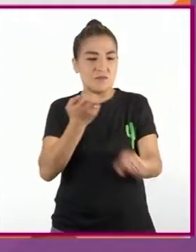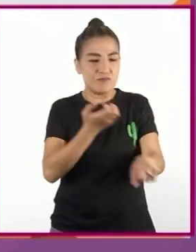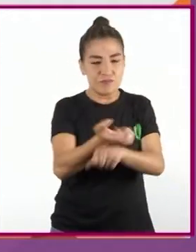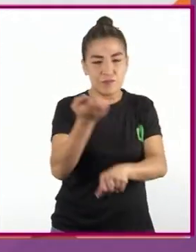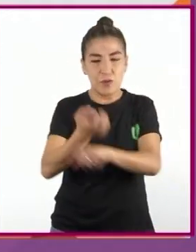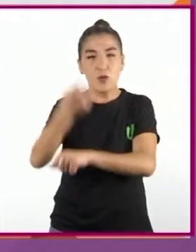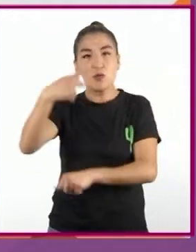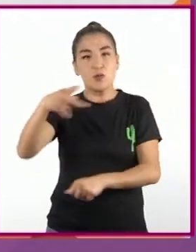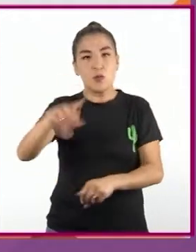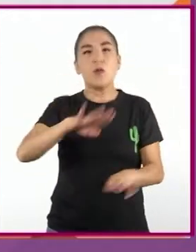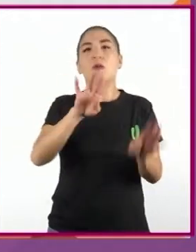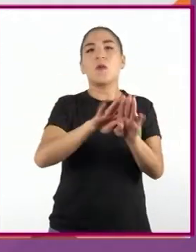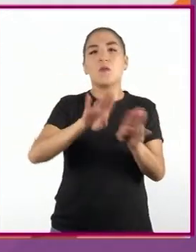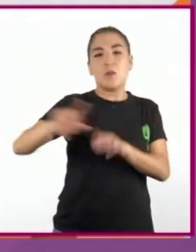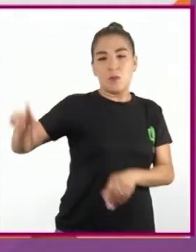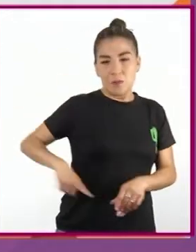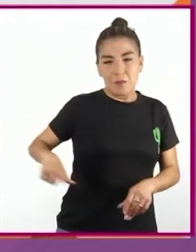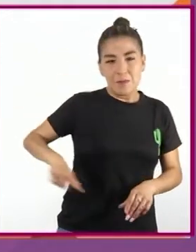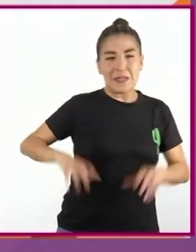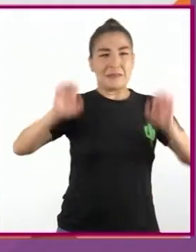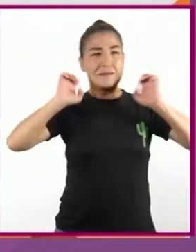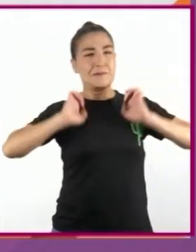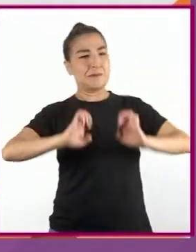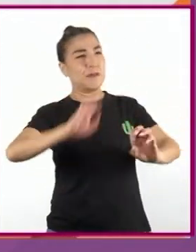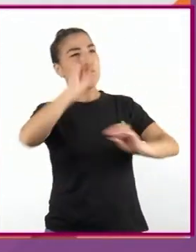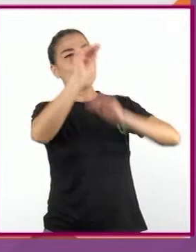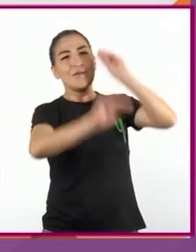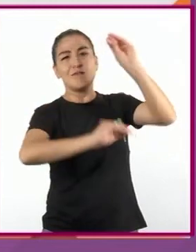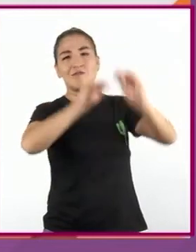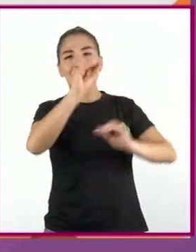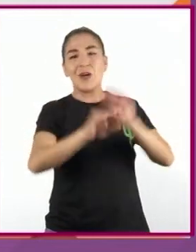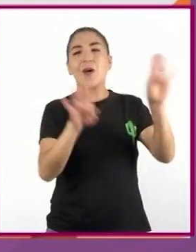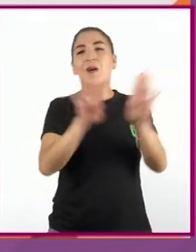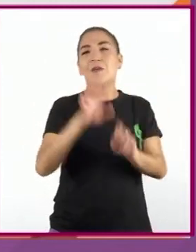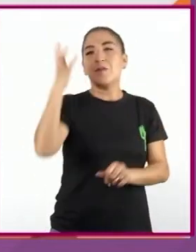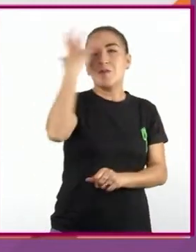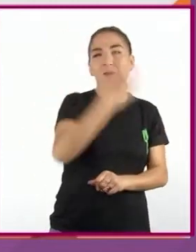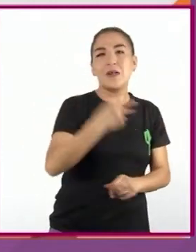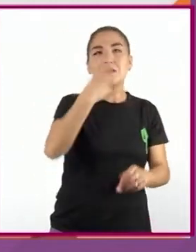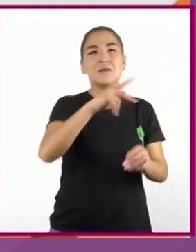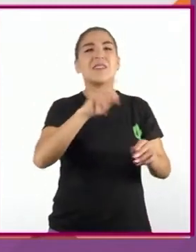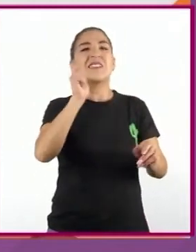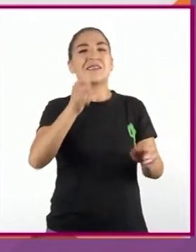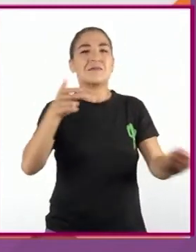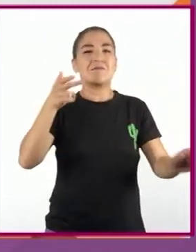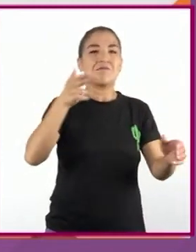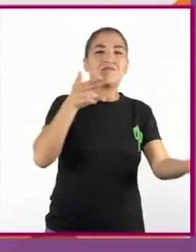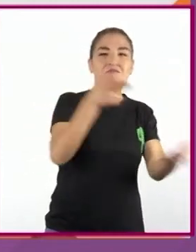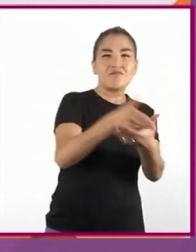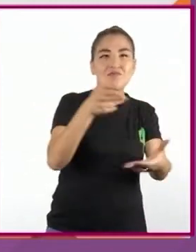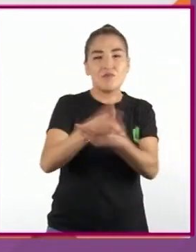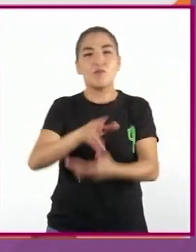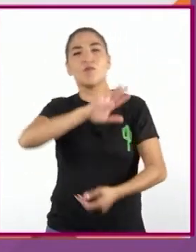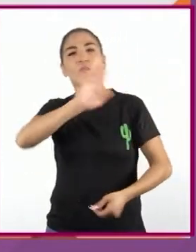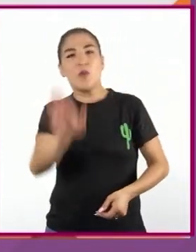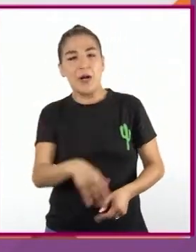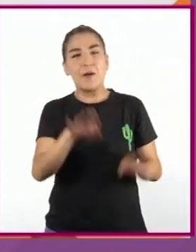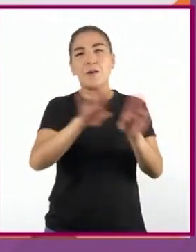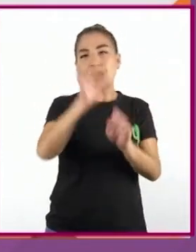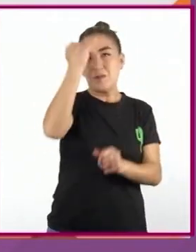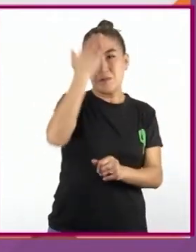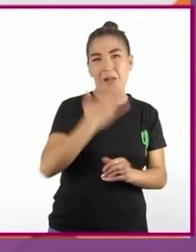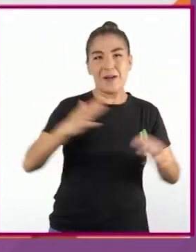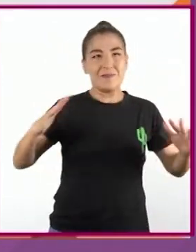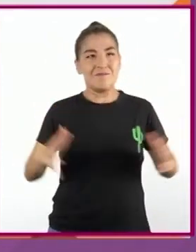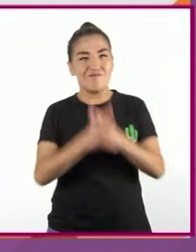comprobarse en la riqueza de sus monumentos públicos, repletos de símbolos de sacrificio y muerte, de imágenes de